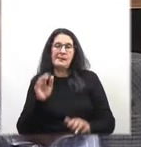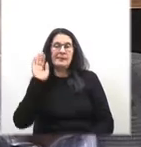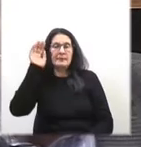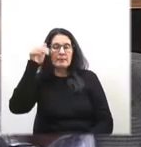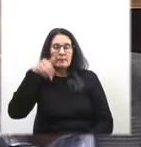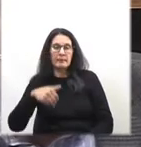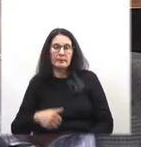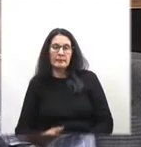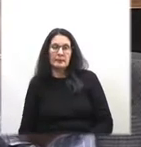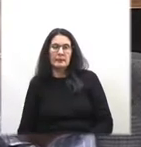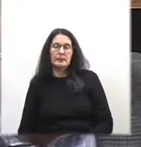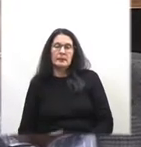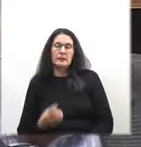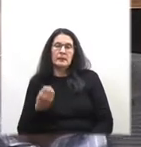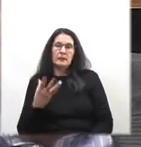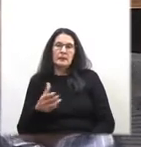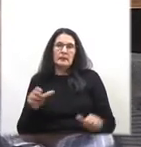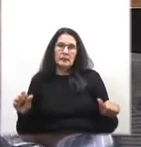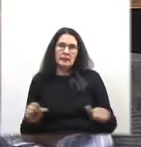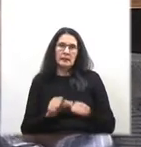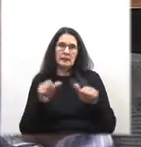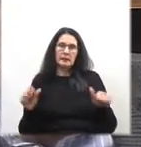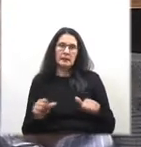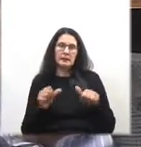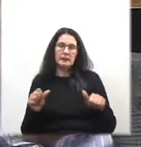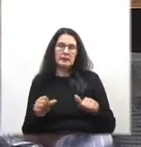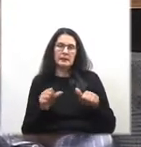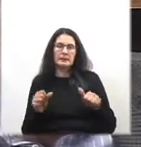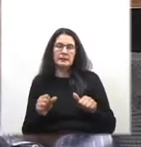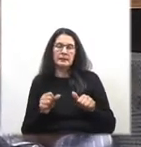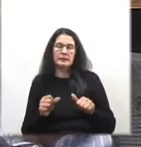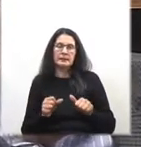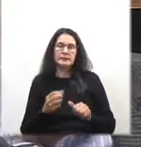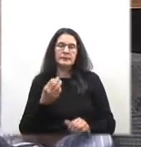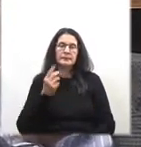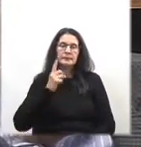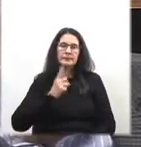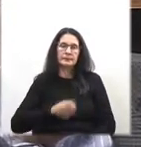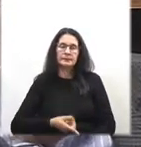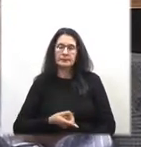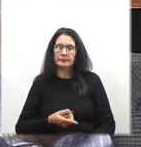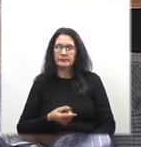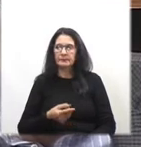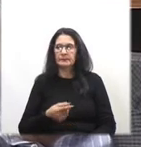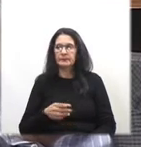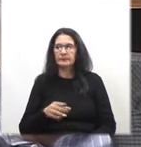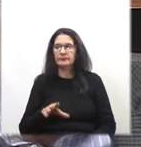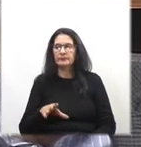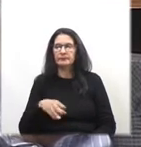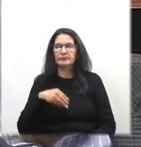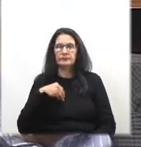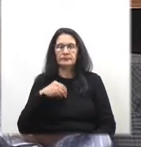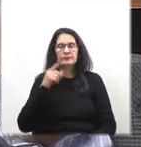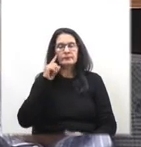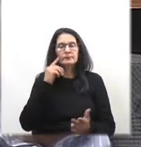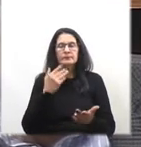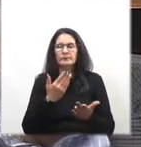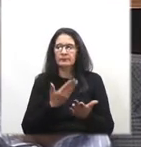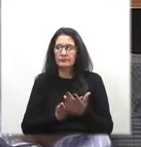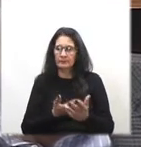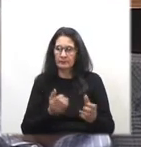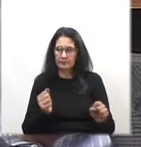República, para ser consecuentes con la decisión que tomamos en la moción que